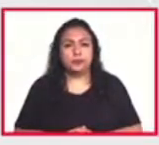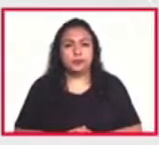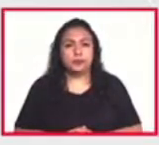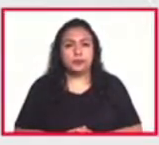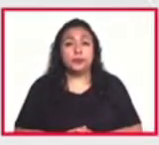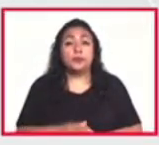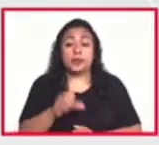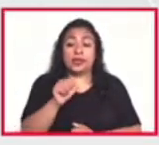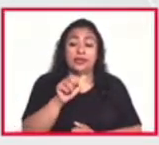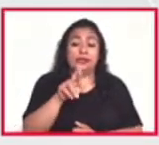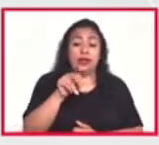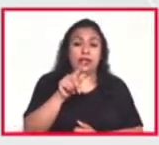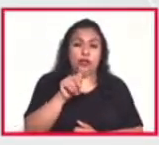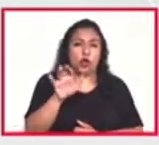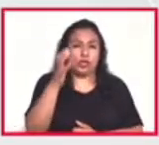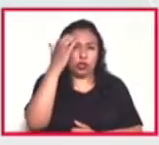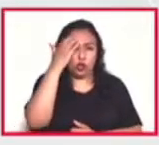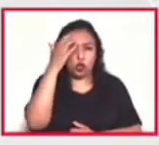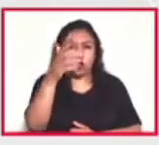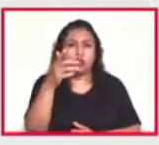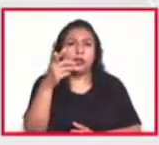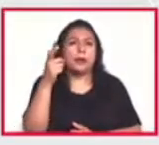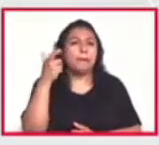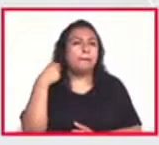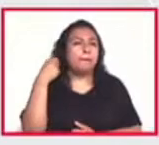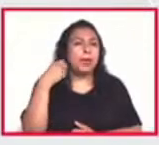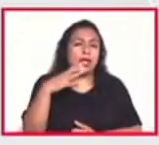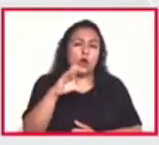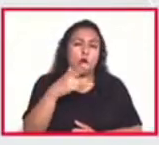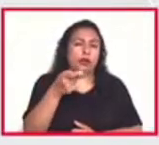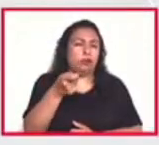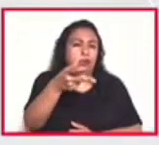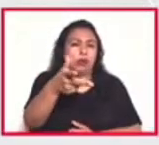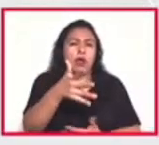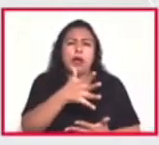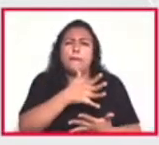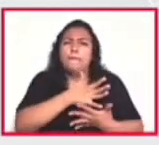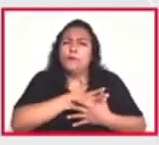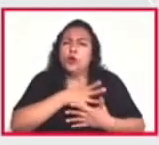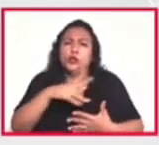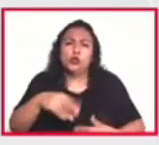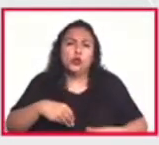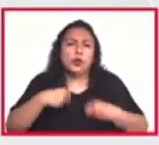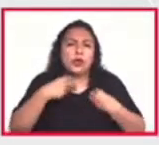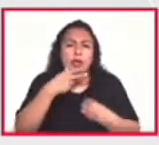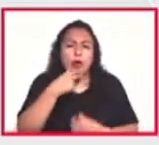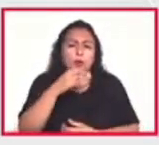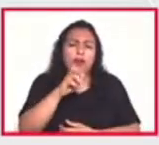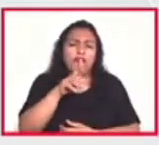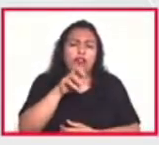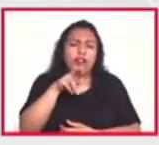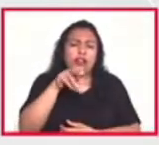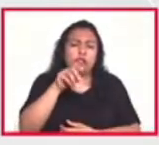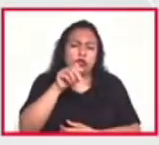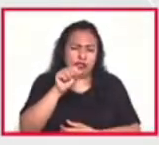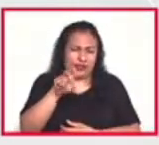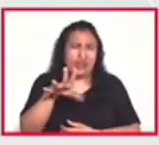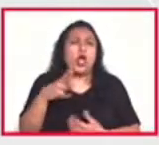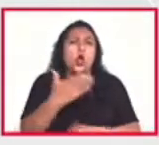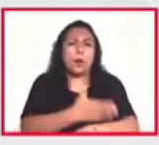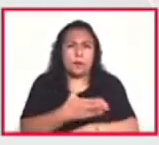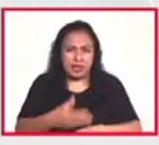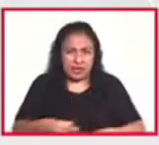Sara Torres, más conocida como Pelo Cohete, fue el gran amor de vida de Fernando Savater, pero no solo fue su compañera de vida por